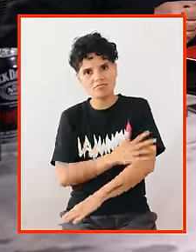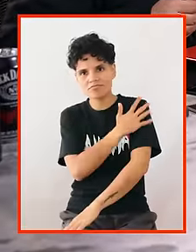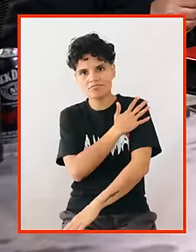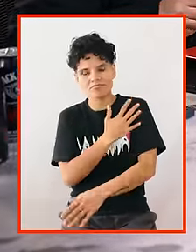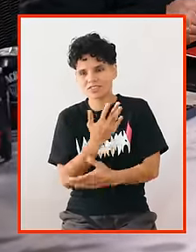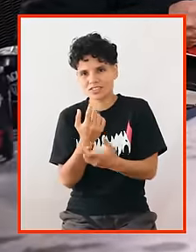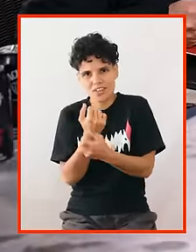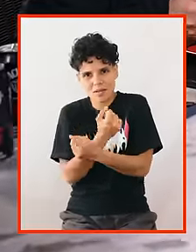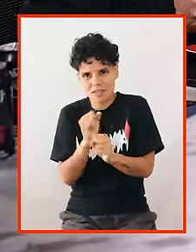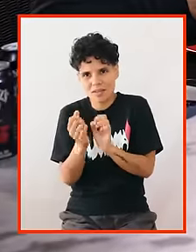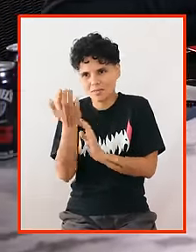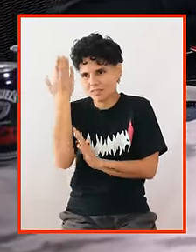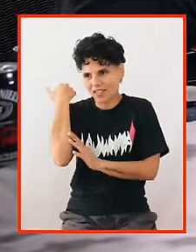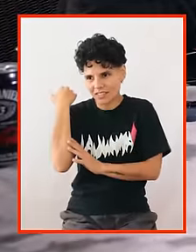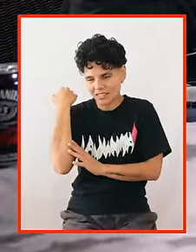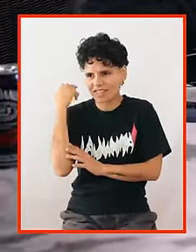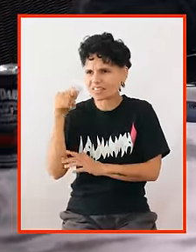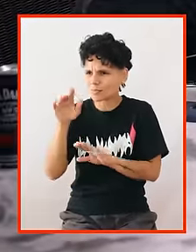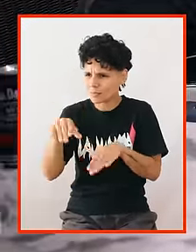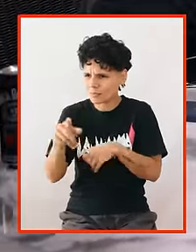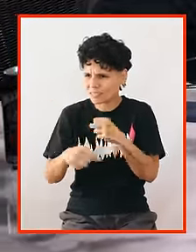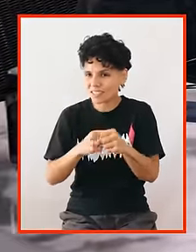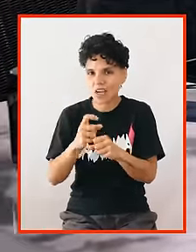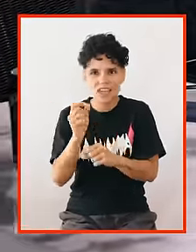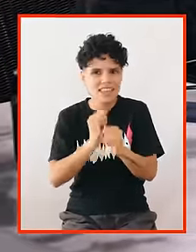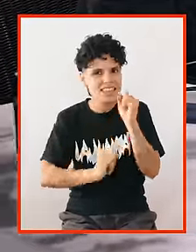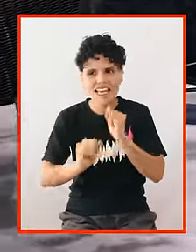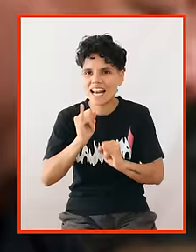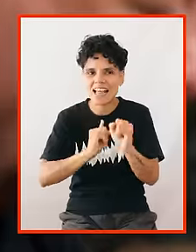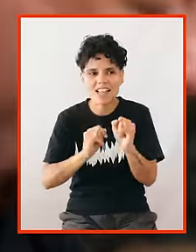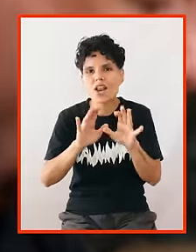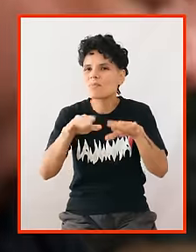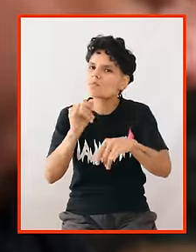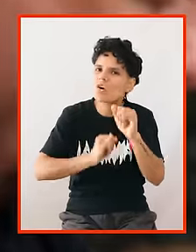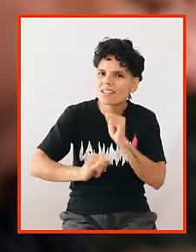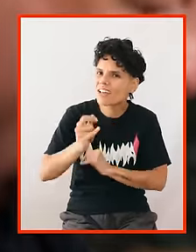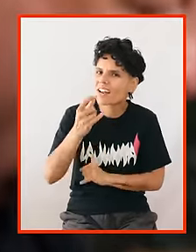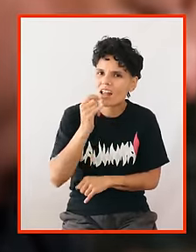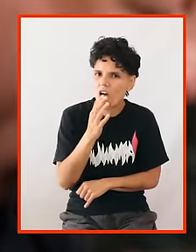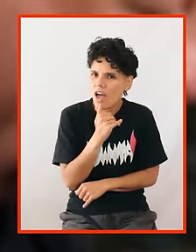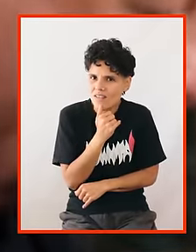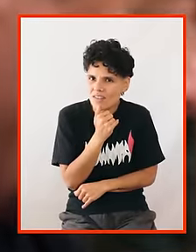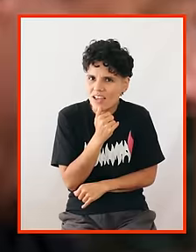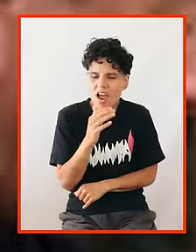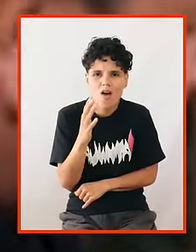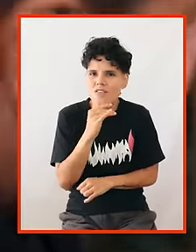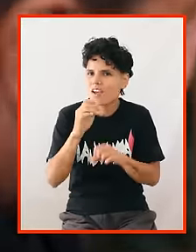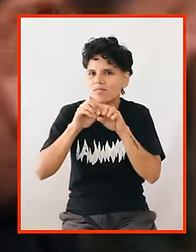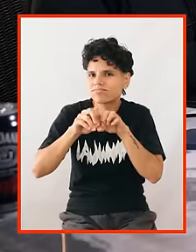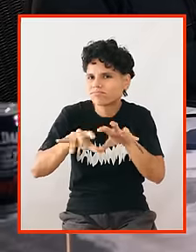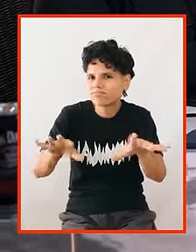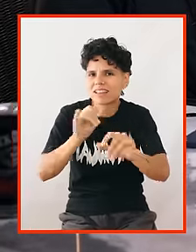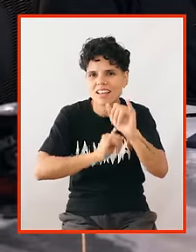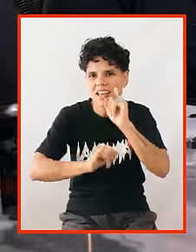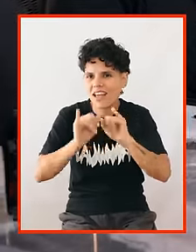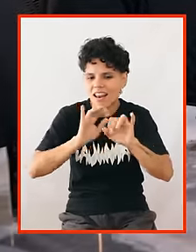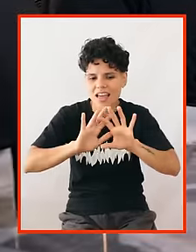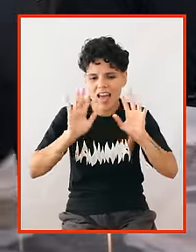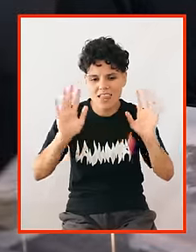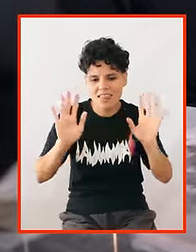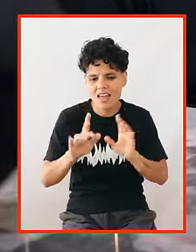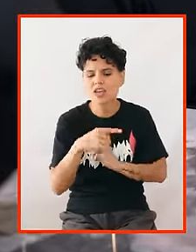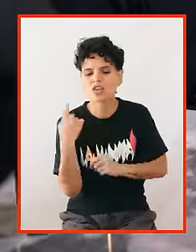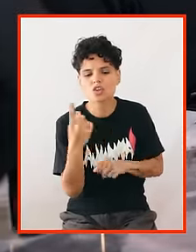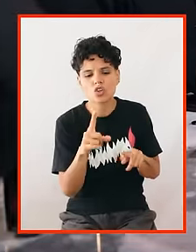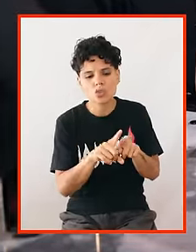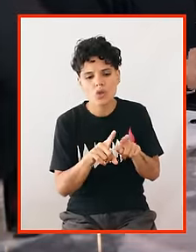habríamos podido. En ese año no había tampoco, volvemos al tema de las redes, no había nada, no había distribución digital, nada. Sí, y probablemente fuimos al